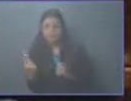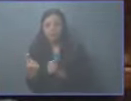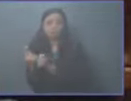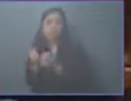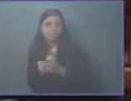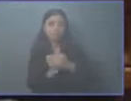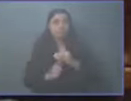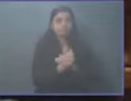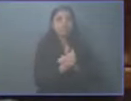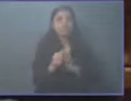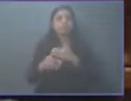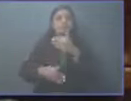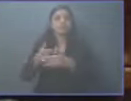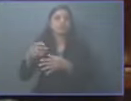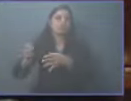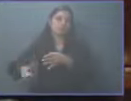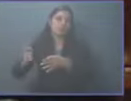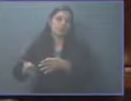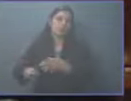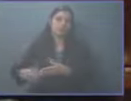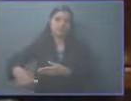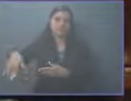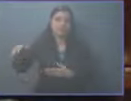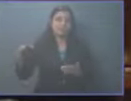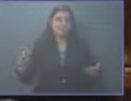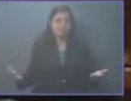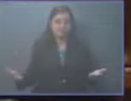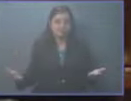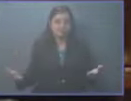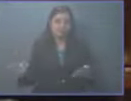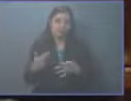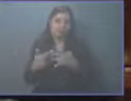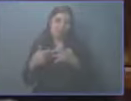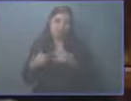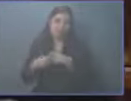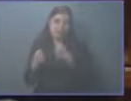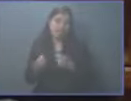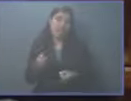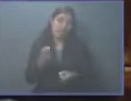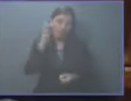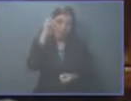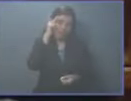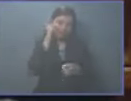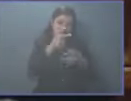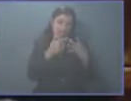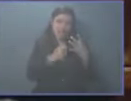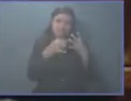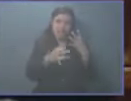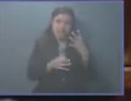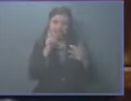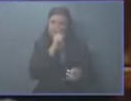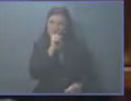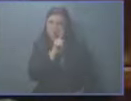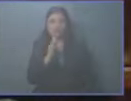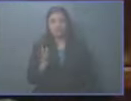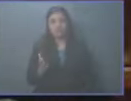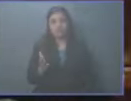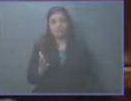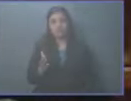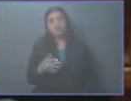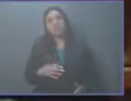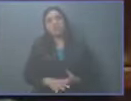evadir o retardar algo que es ilícito. Eso es fraude de ley. En ese sentido, creo que